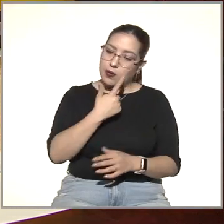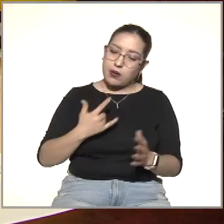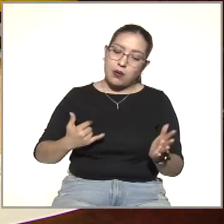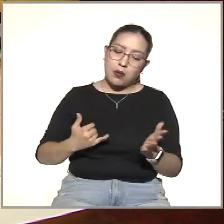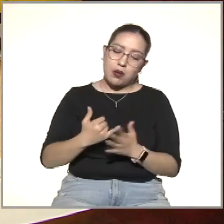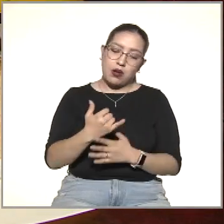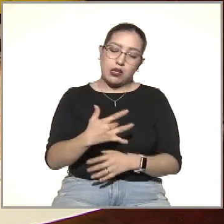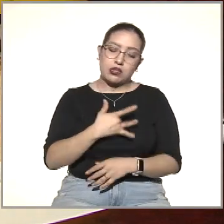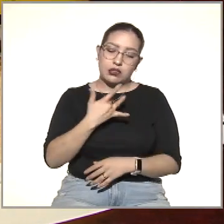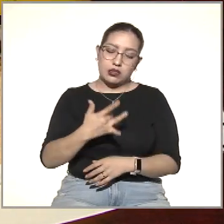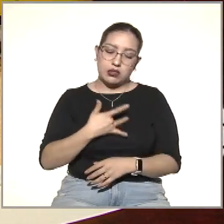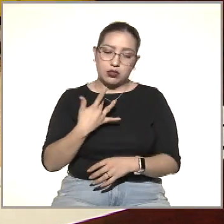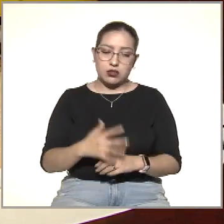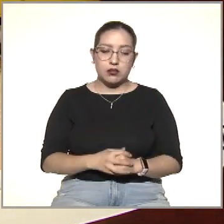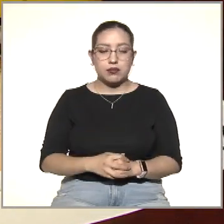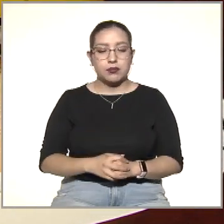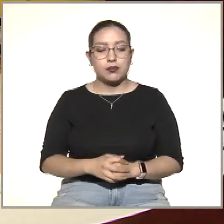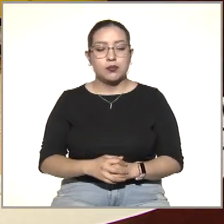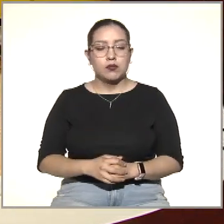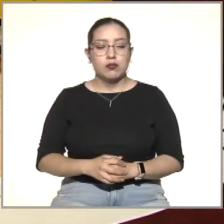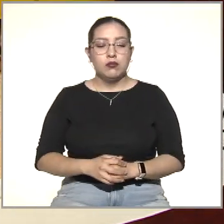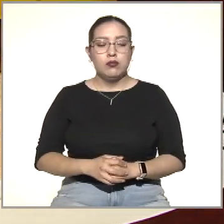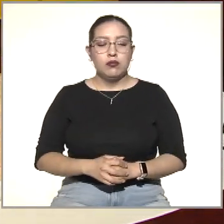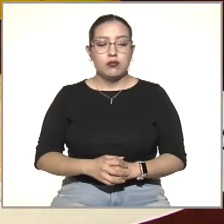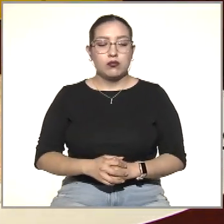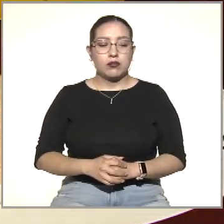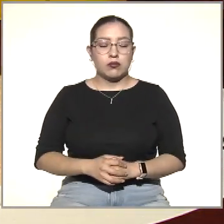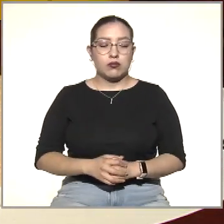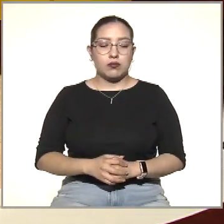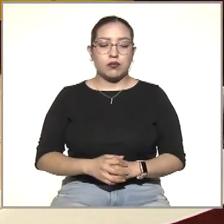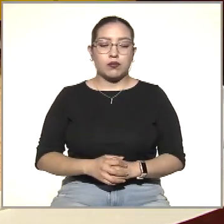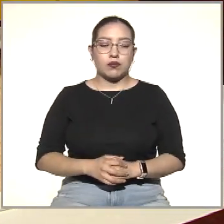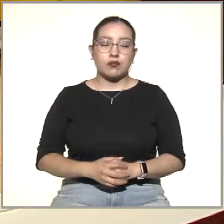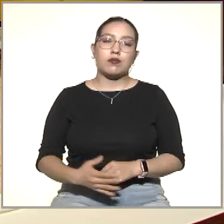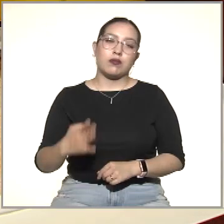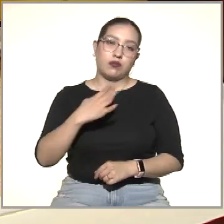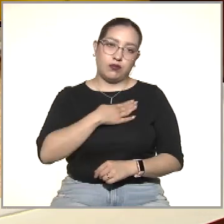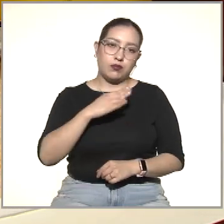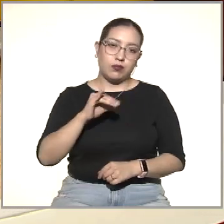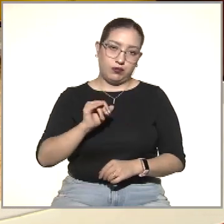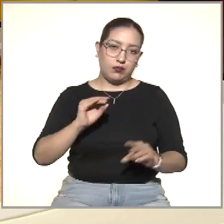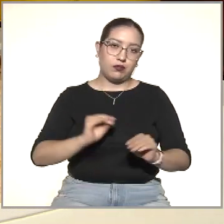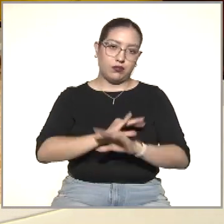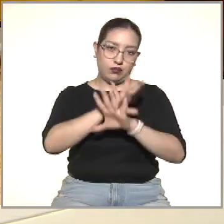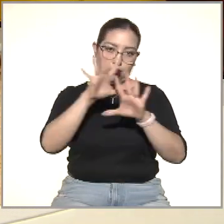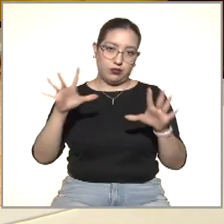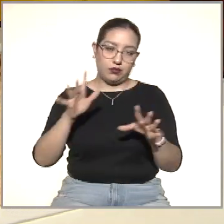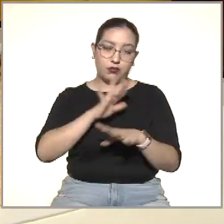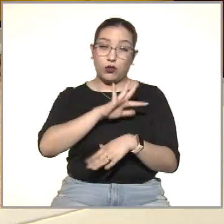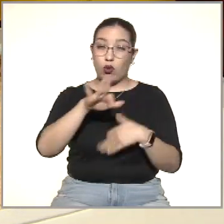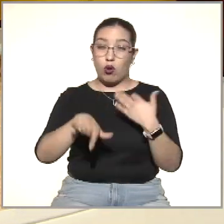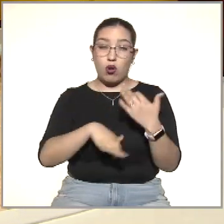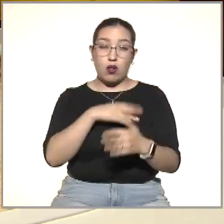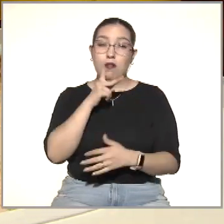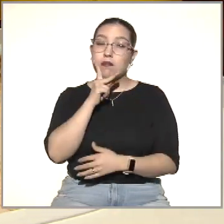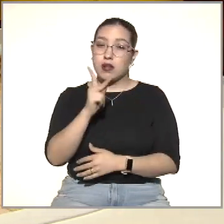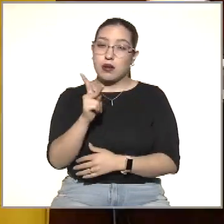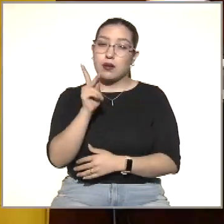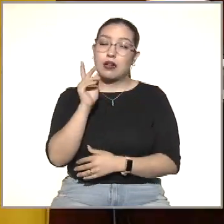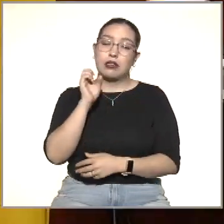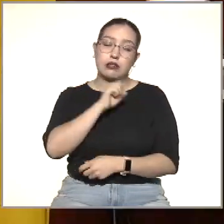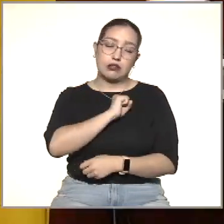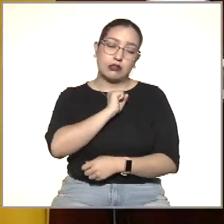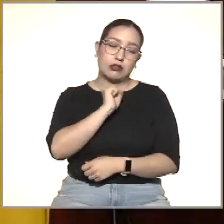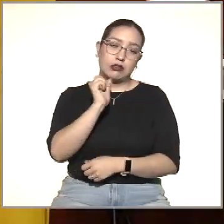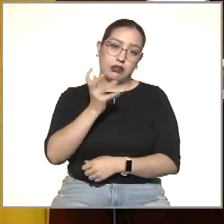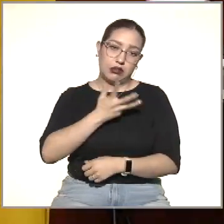persona? Bueno, claro, toda palabra, absolutamente toda palabra tiene tres caras. La cara